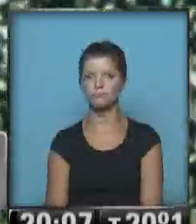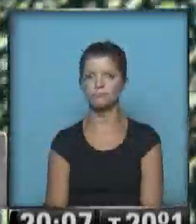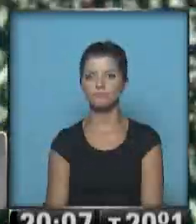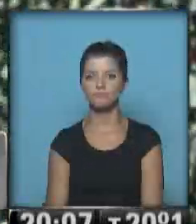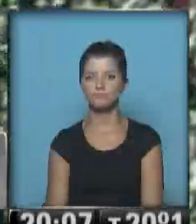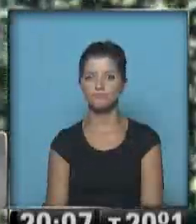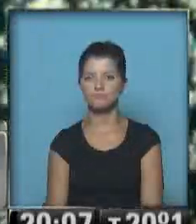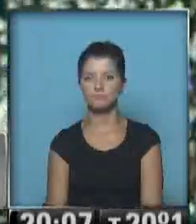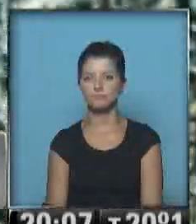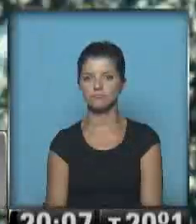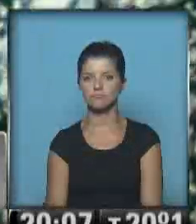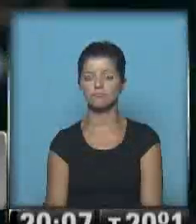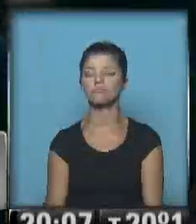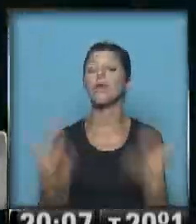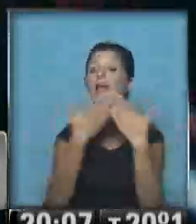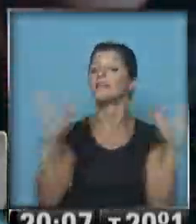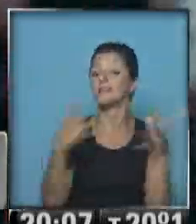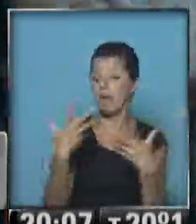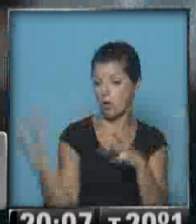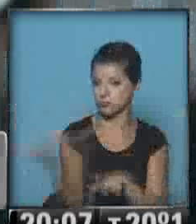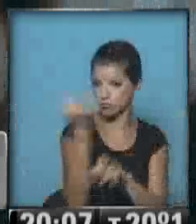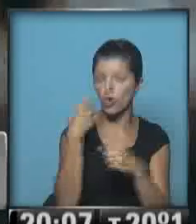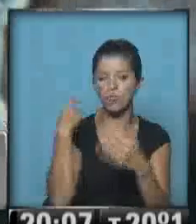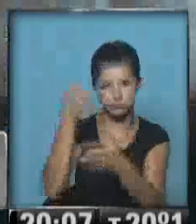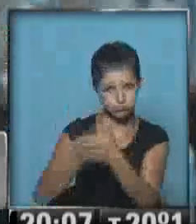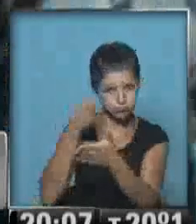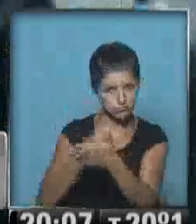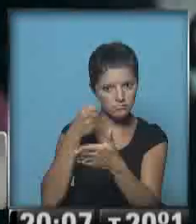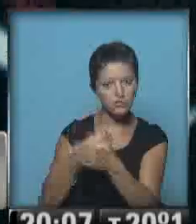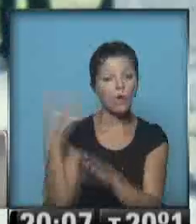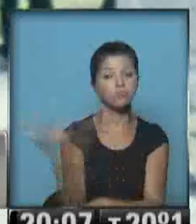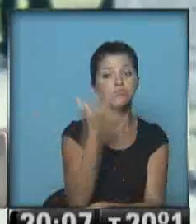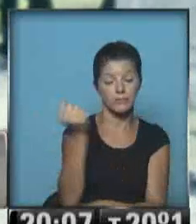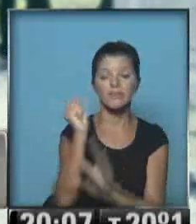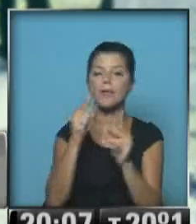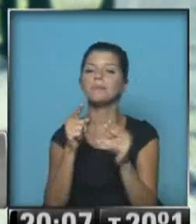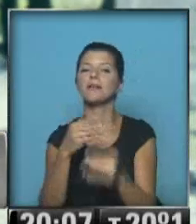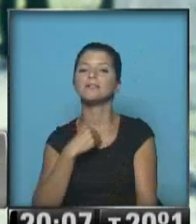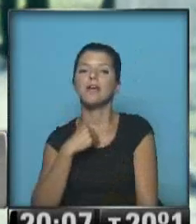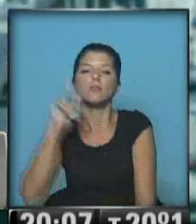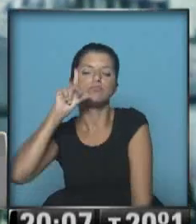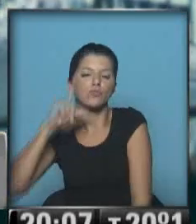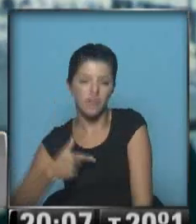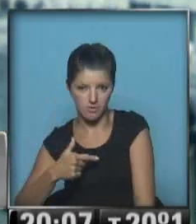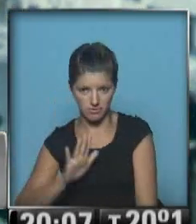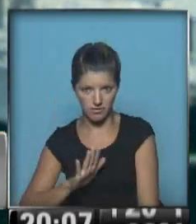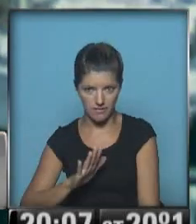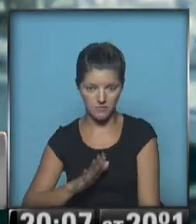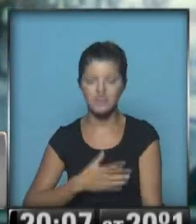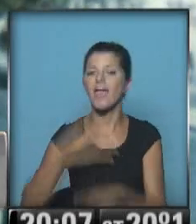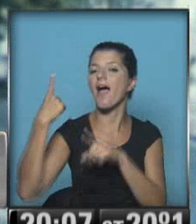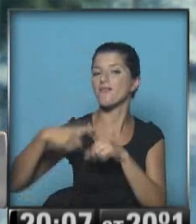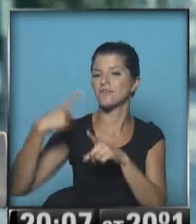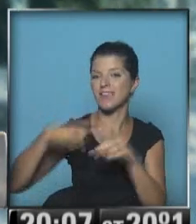nuevamente la libertad ganada con esfuerzo el sabor de la inocencia la celebración